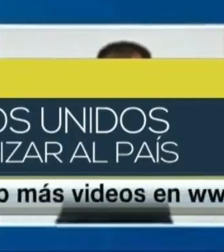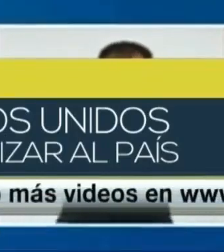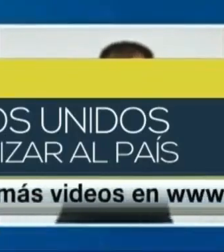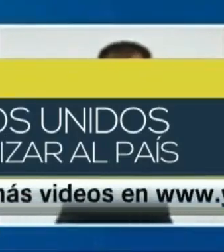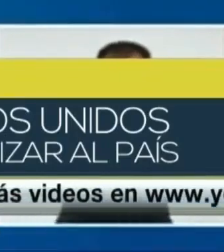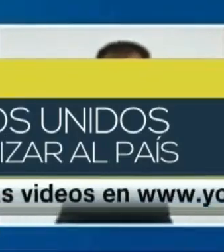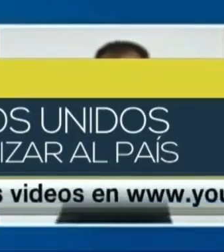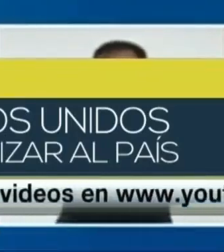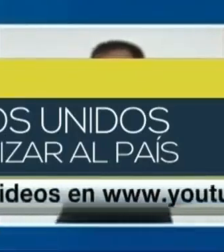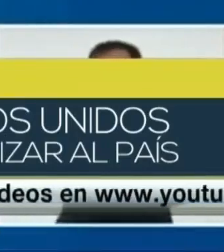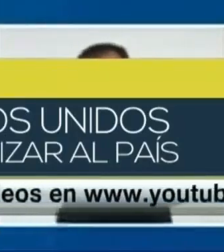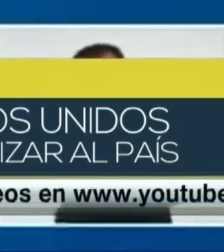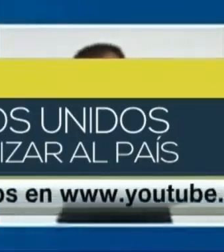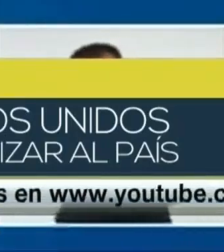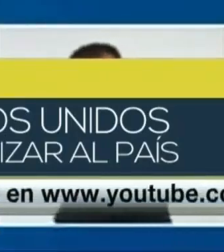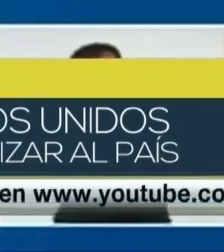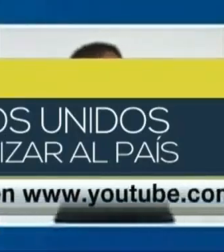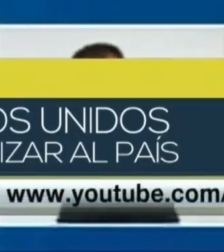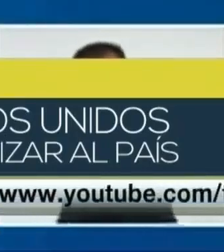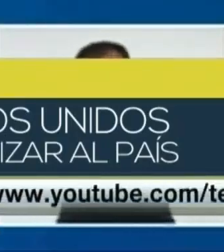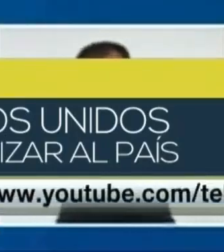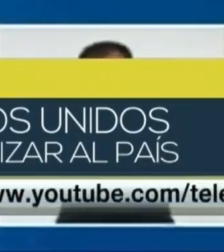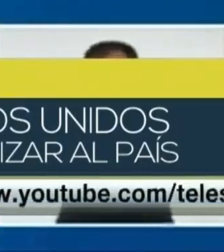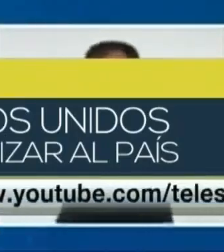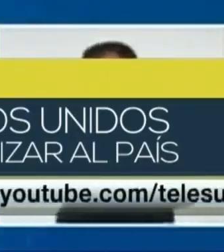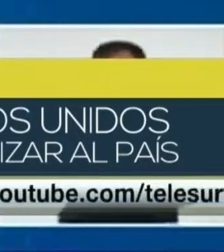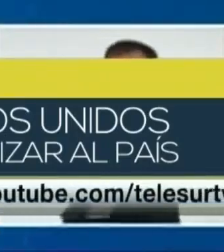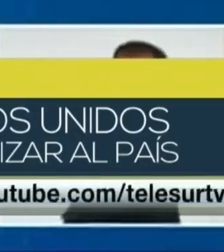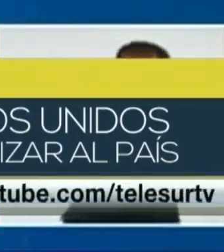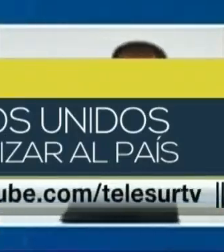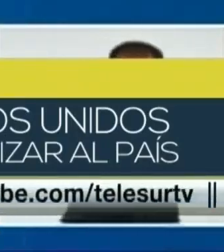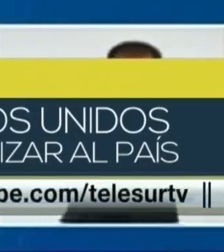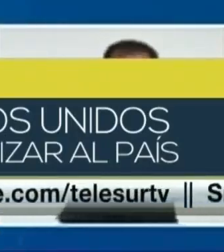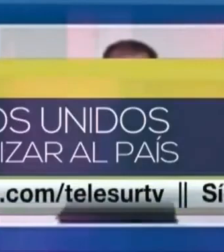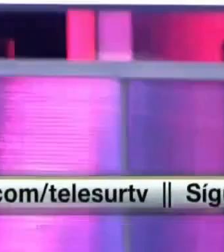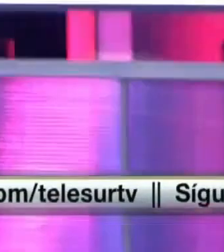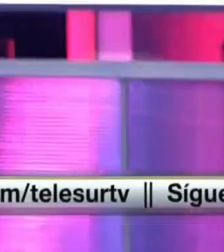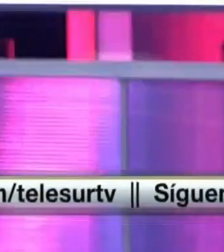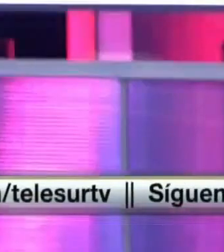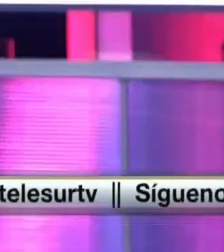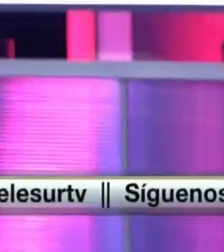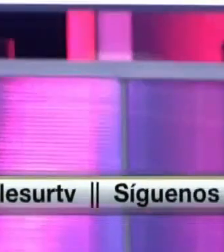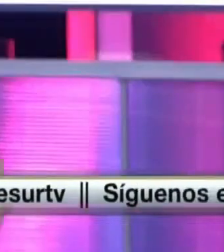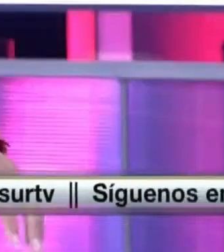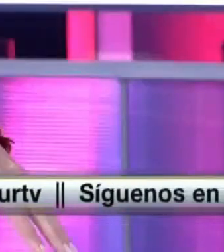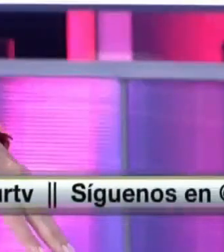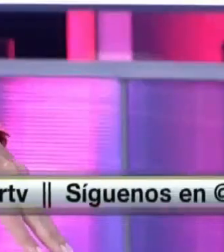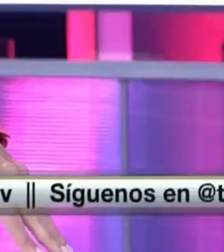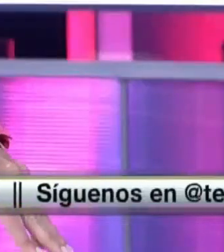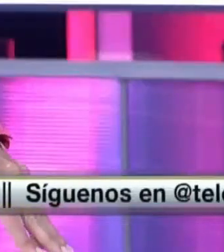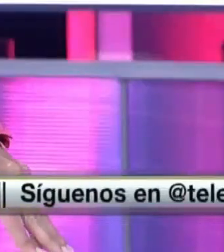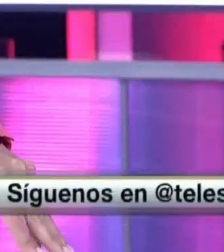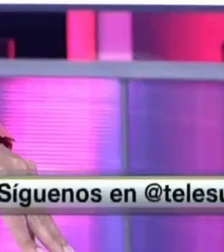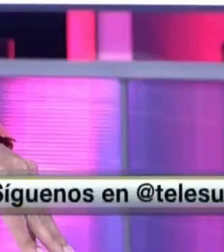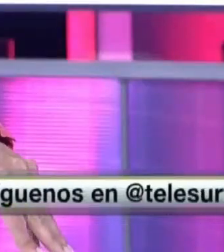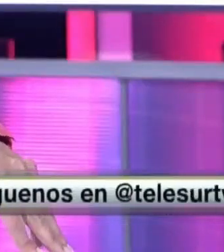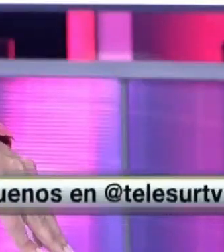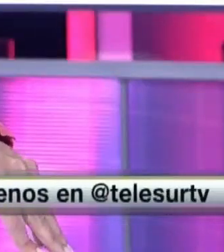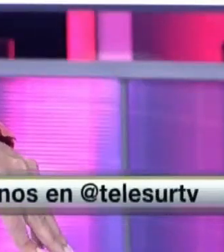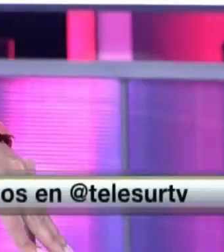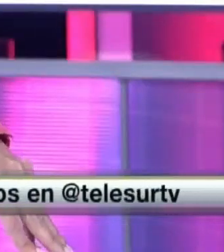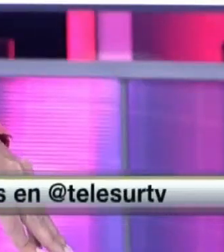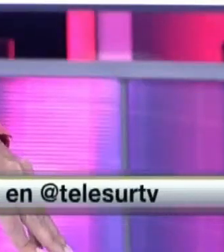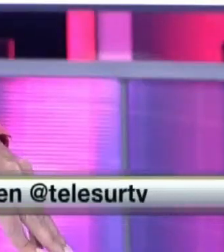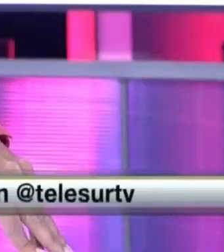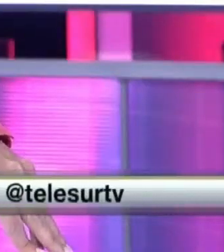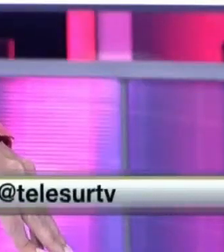todos por su presencia y gracias al ministro por responder sus preguntas y por su presencia. Declaraciones a la prensa del canciller de